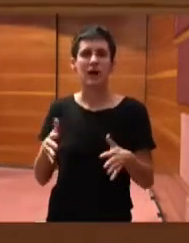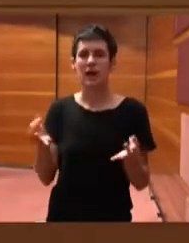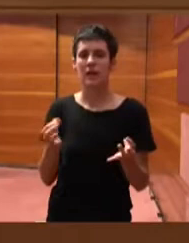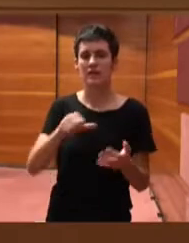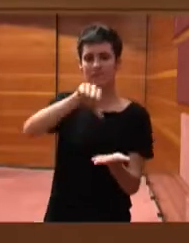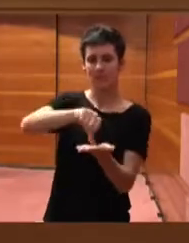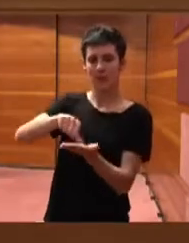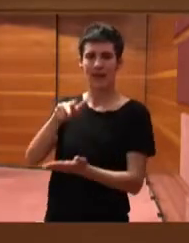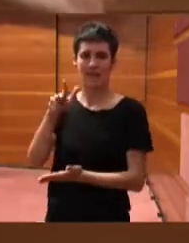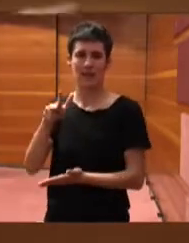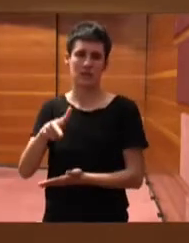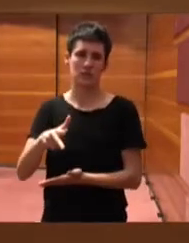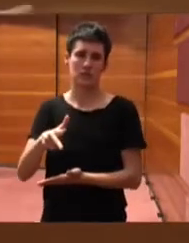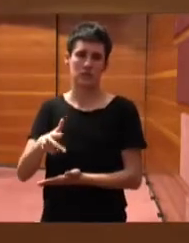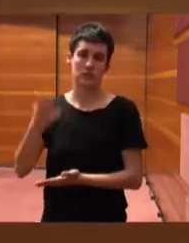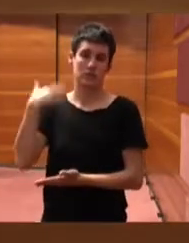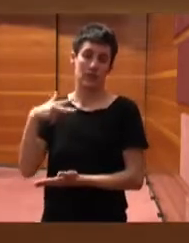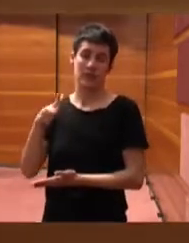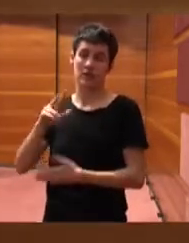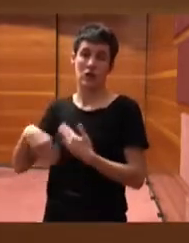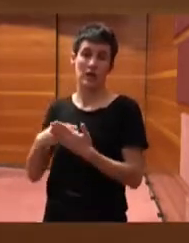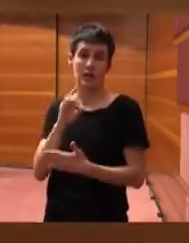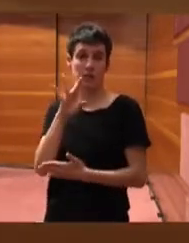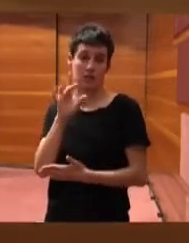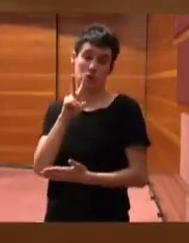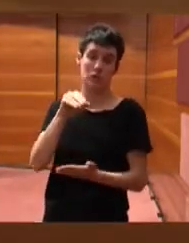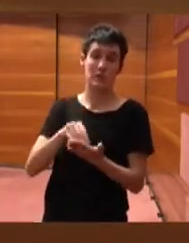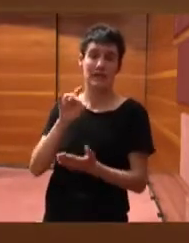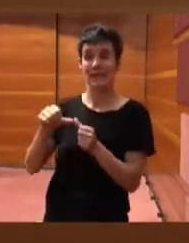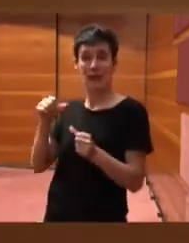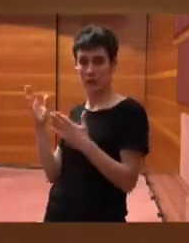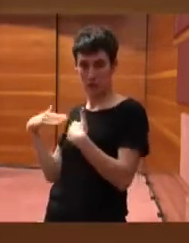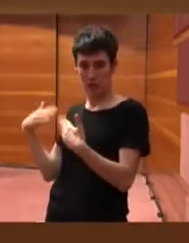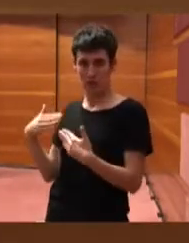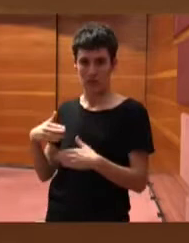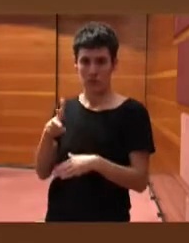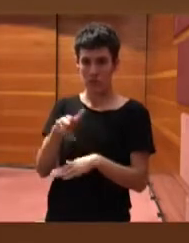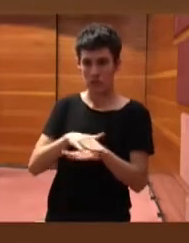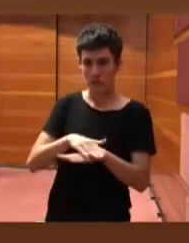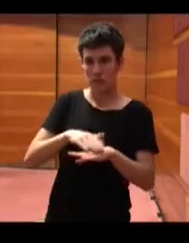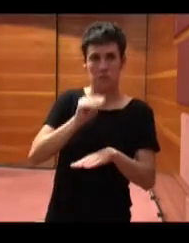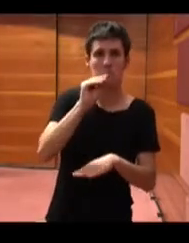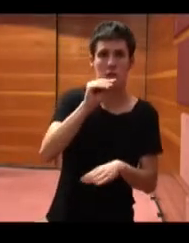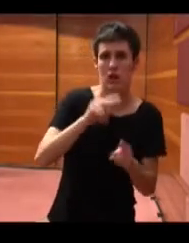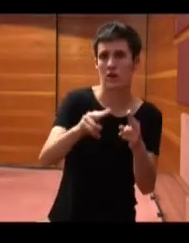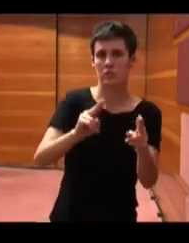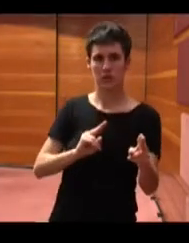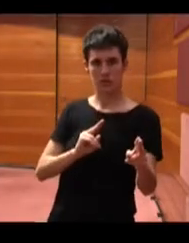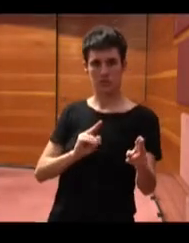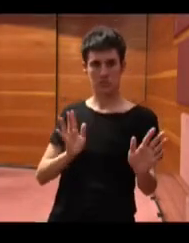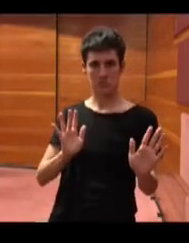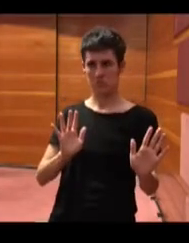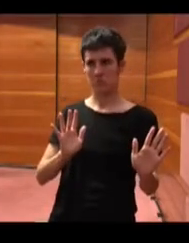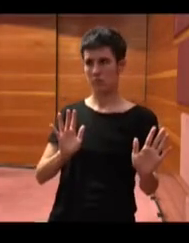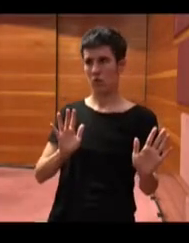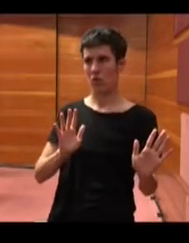he dicho que no existía hasta el 2015. Es el derecho básico de preguntar y que te respondan. No parece